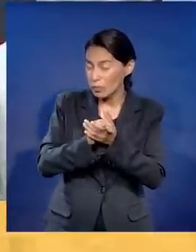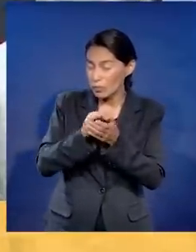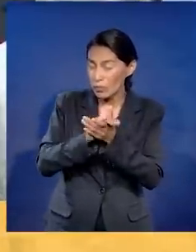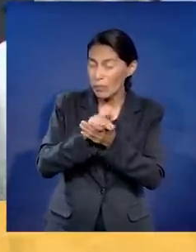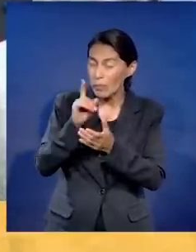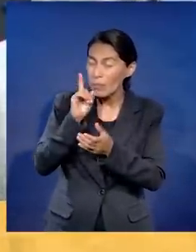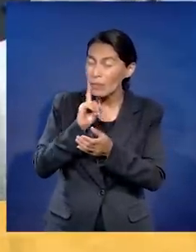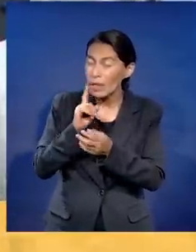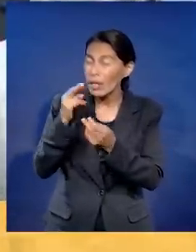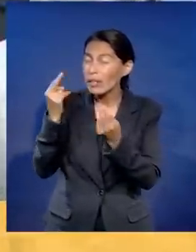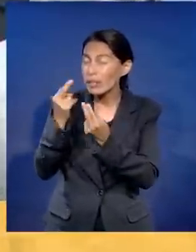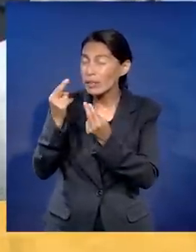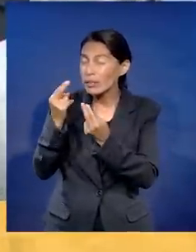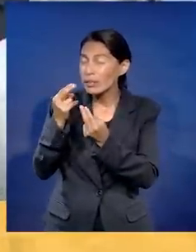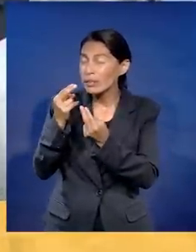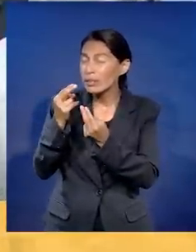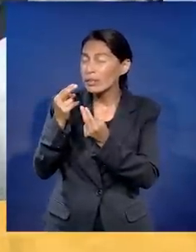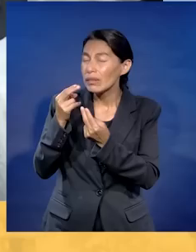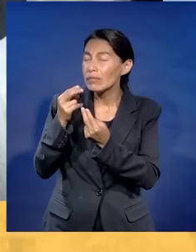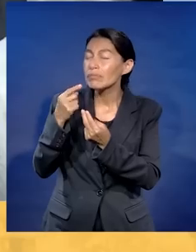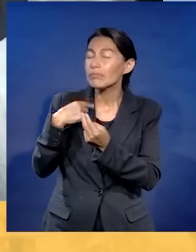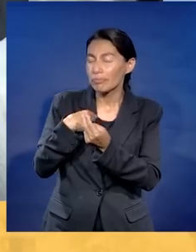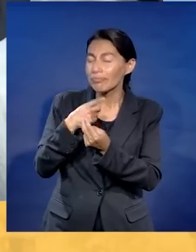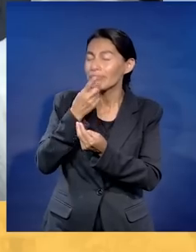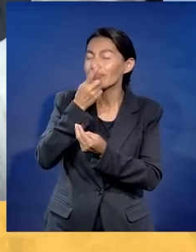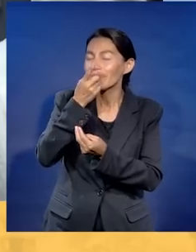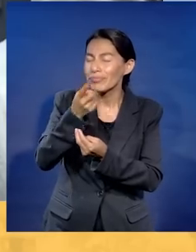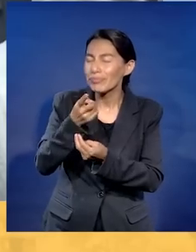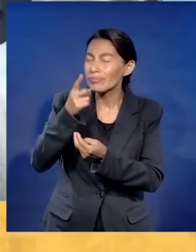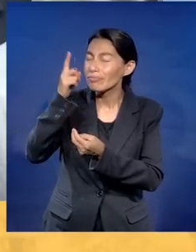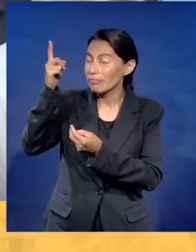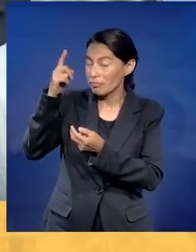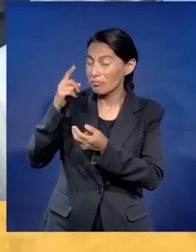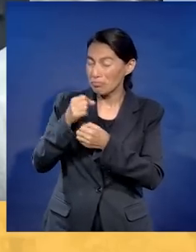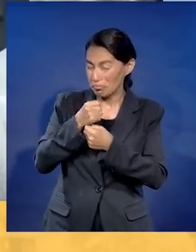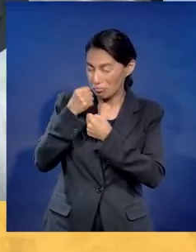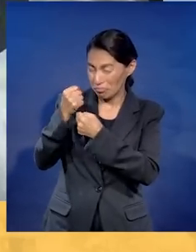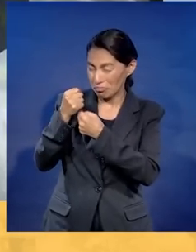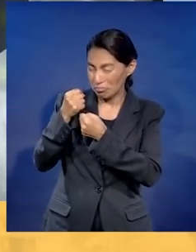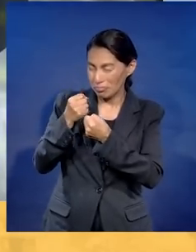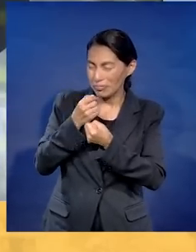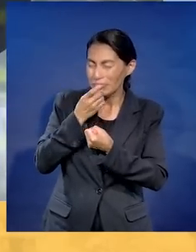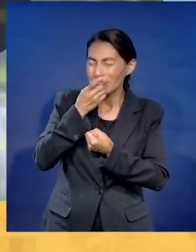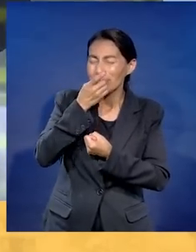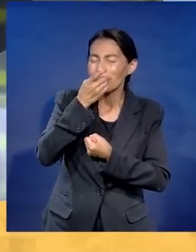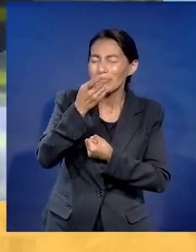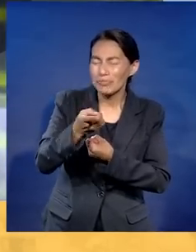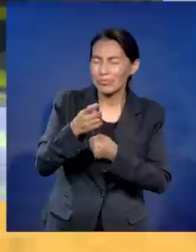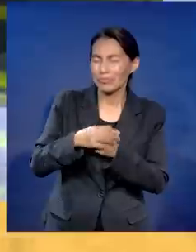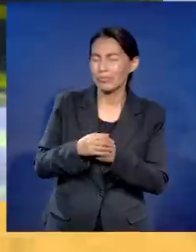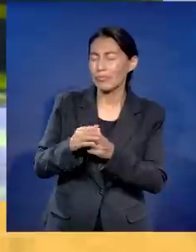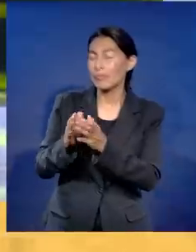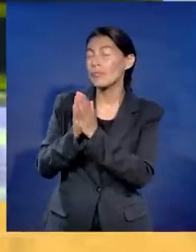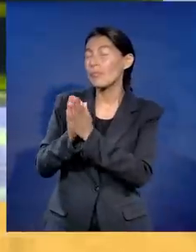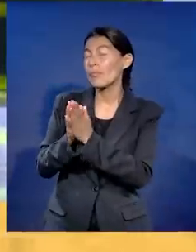las palabras que más necesite escuchar mi esposo o mi esposa sean dichas por tu poder.